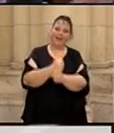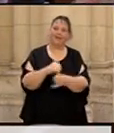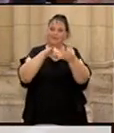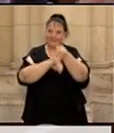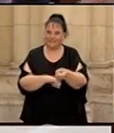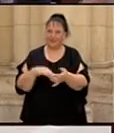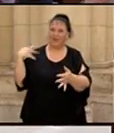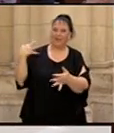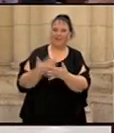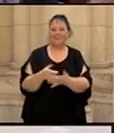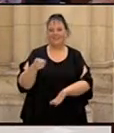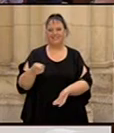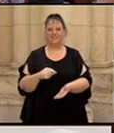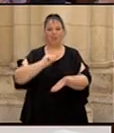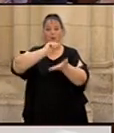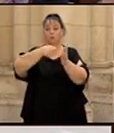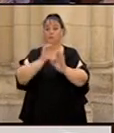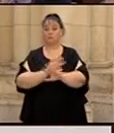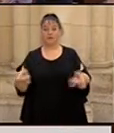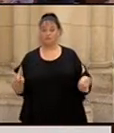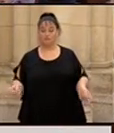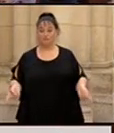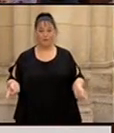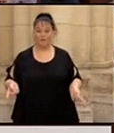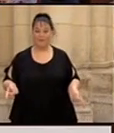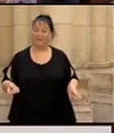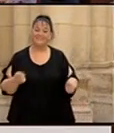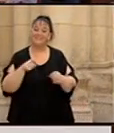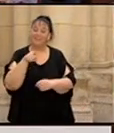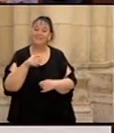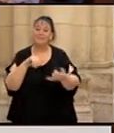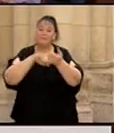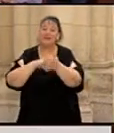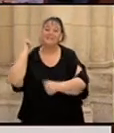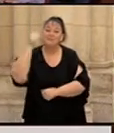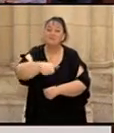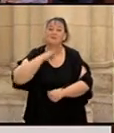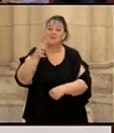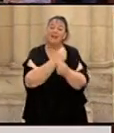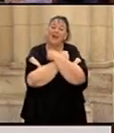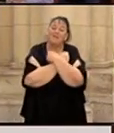hecho, no ha sido un contrato solo, ha sido el amor vivido,